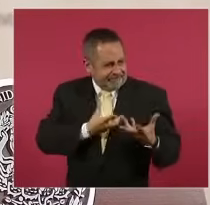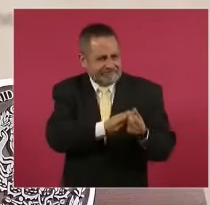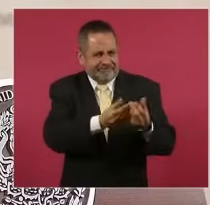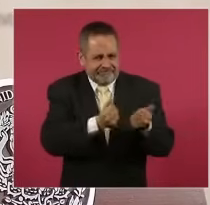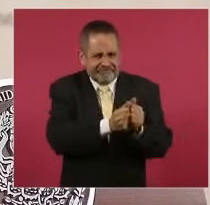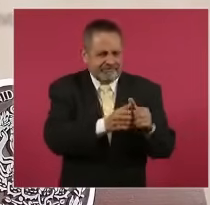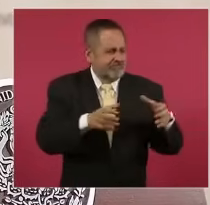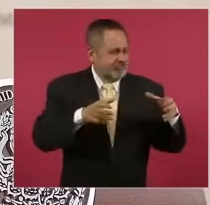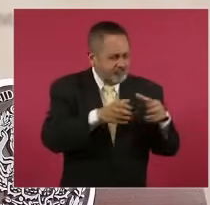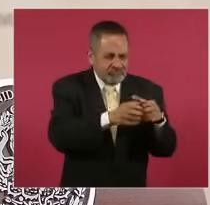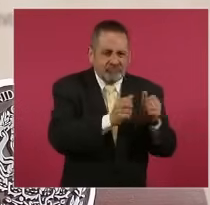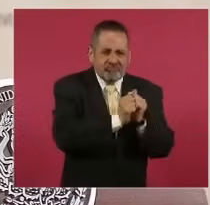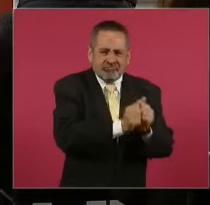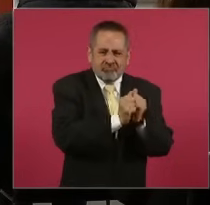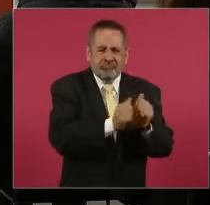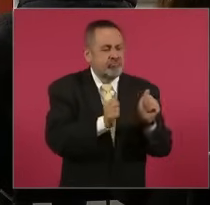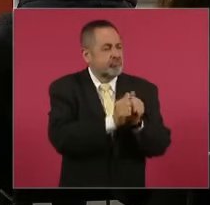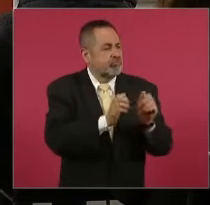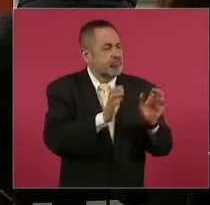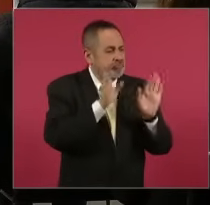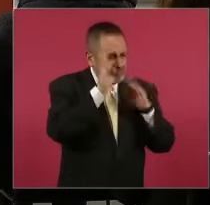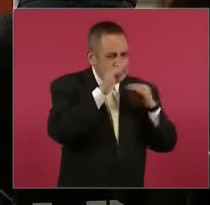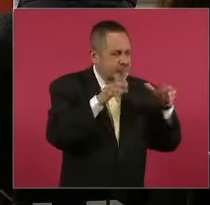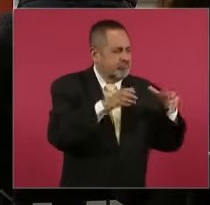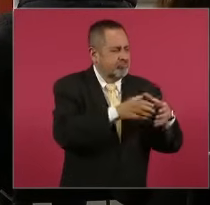pertenecen a las filas del conservadurismo.